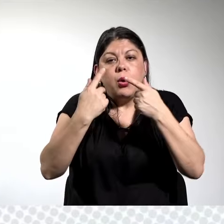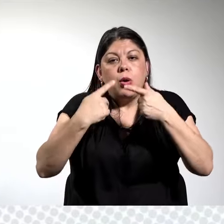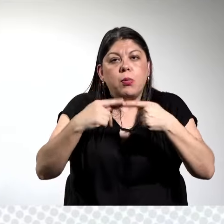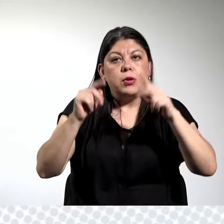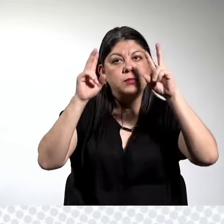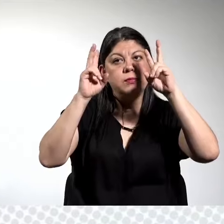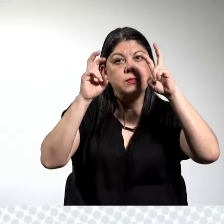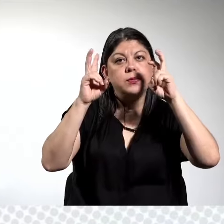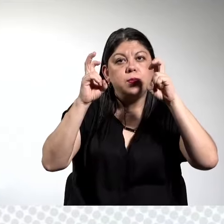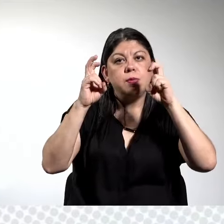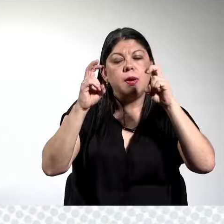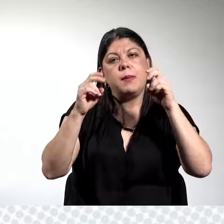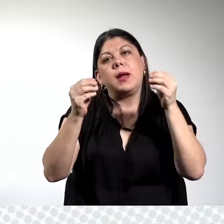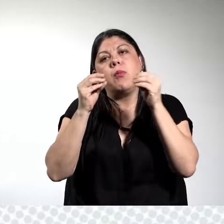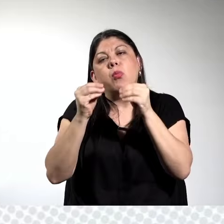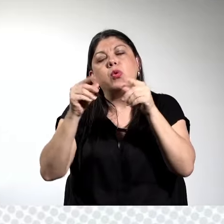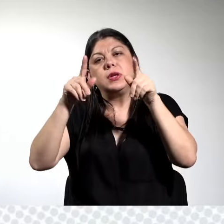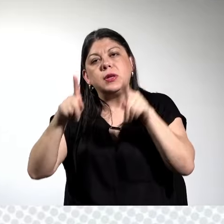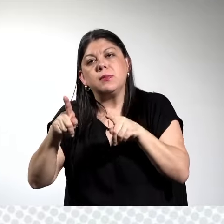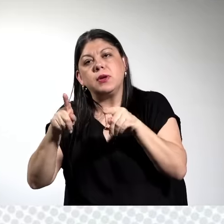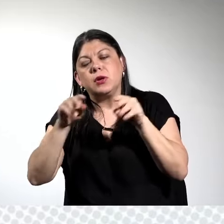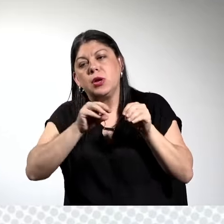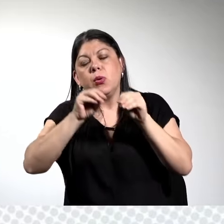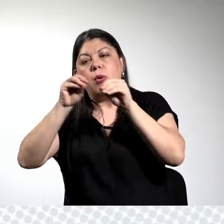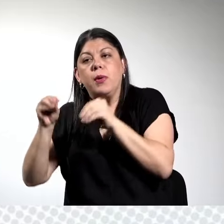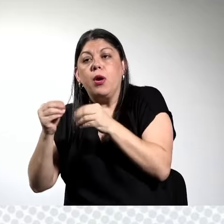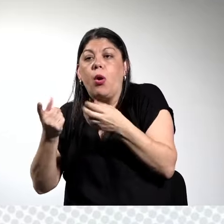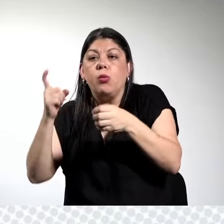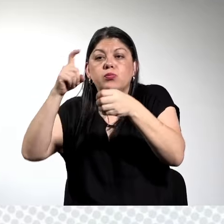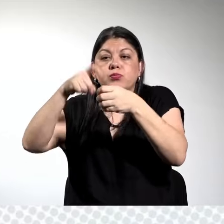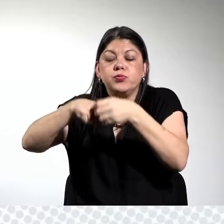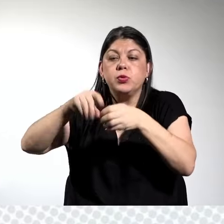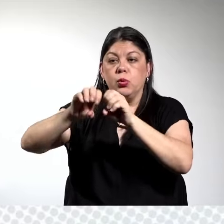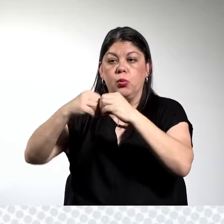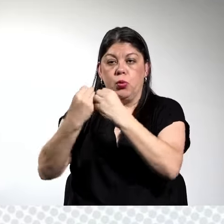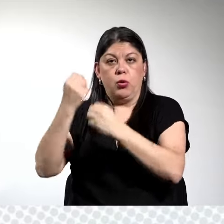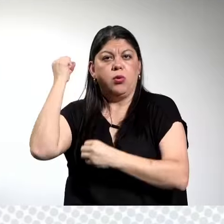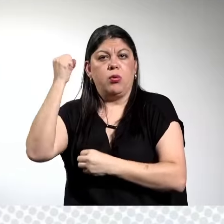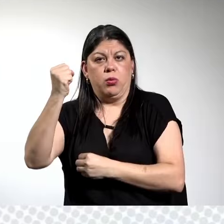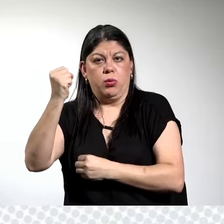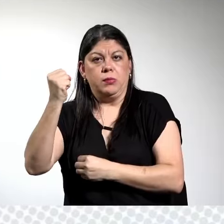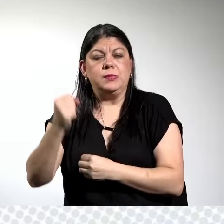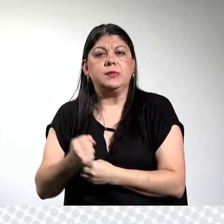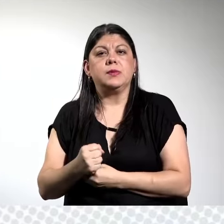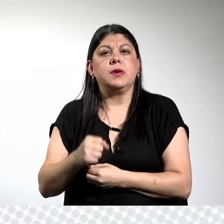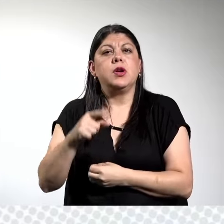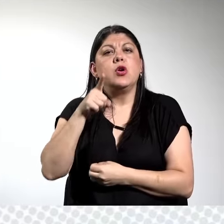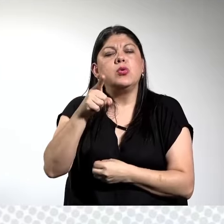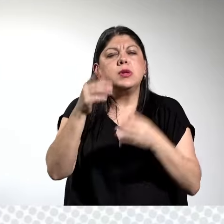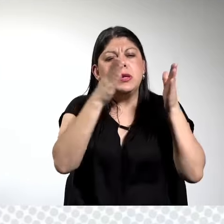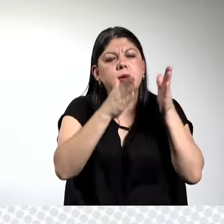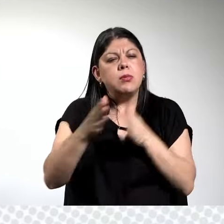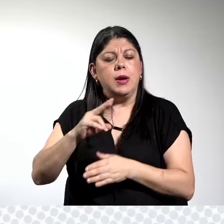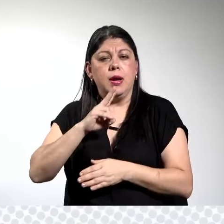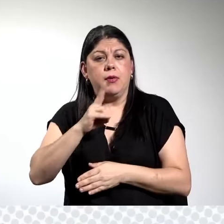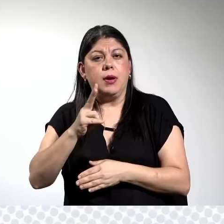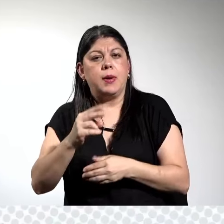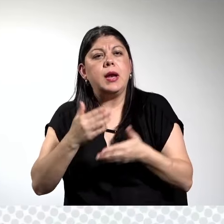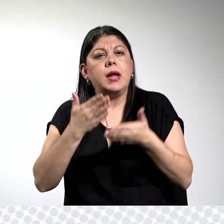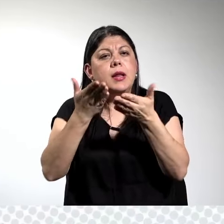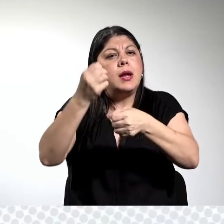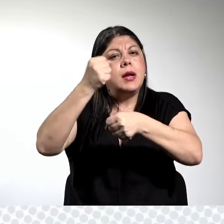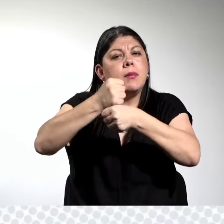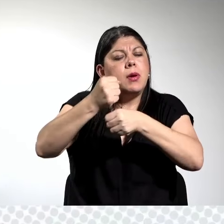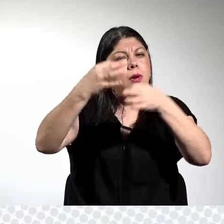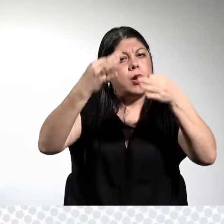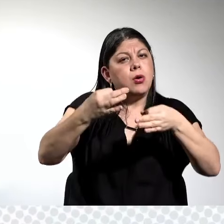entre comillas, para muchas personas es migrar o caer en las redes del crimen organizado. ¿Cuál es su plan real para crear empleo